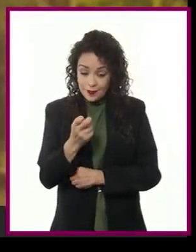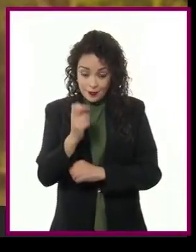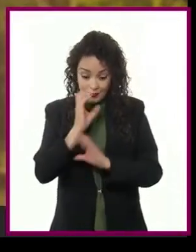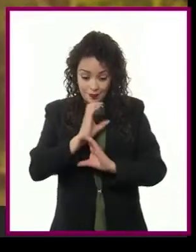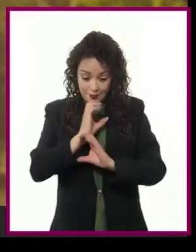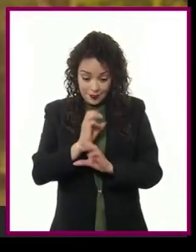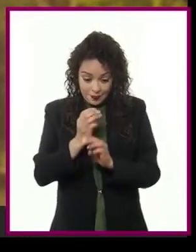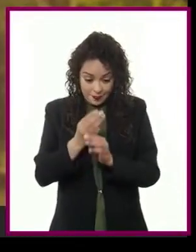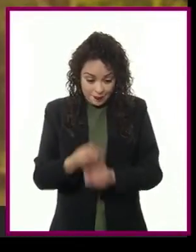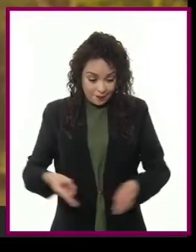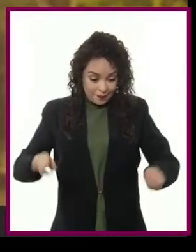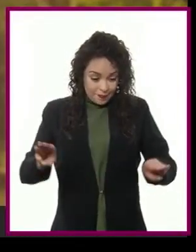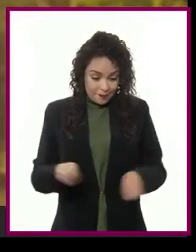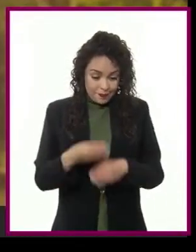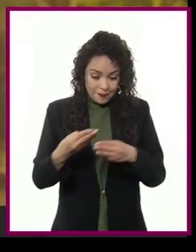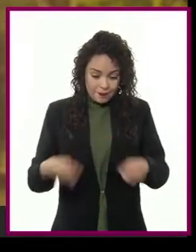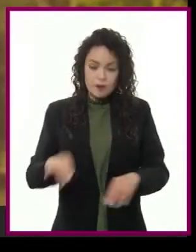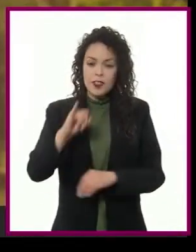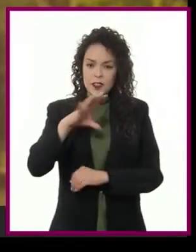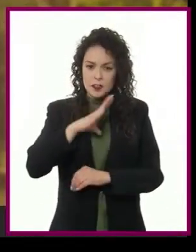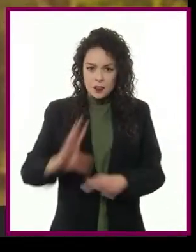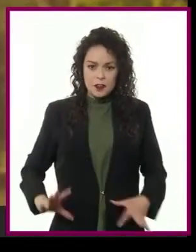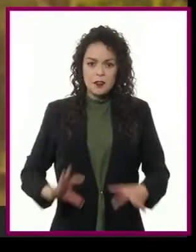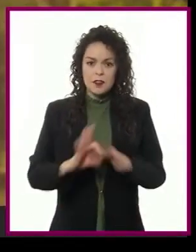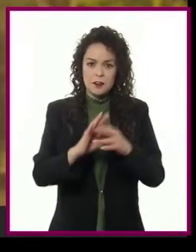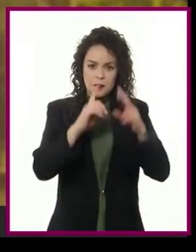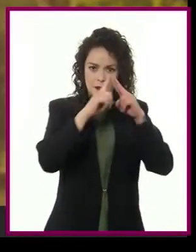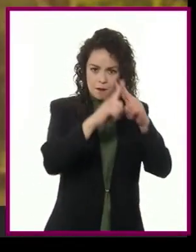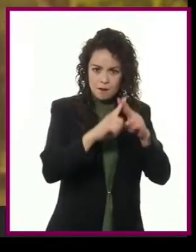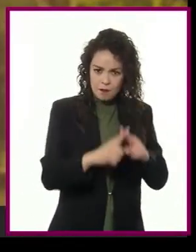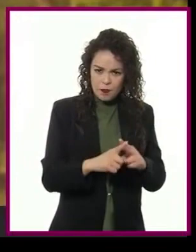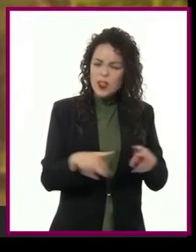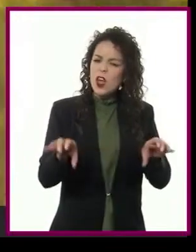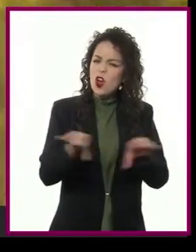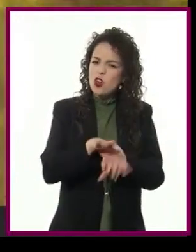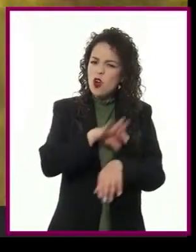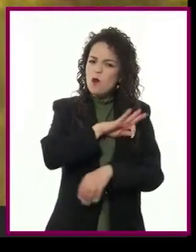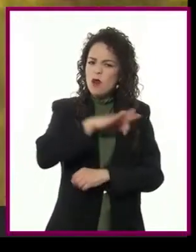las matemáticas, que se revelan en dos observaciones.